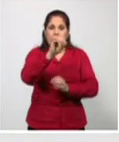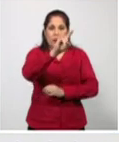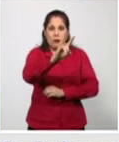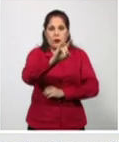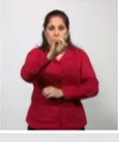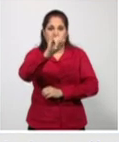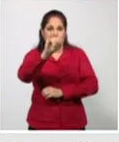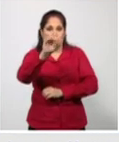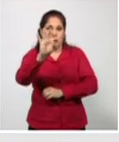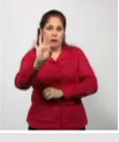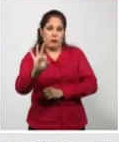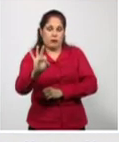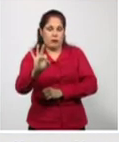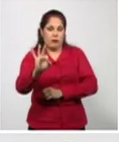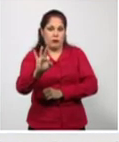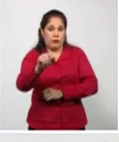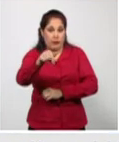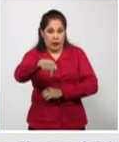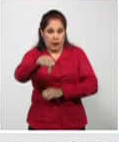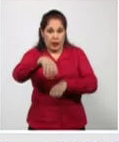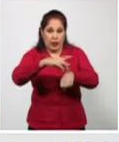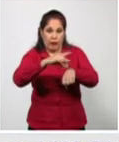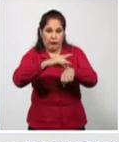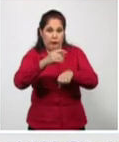47.729.968. Activos en el día de ayer